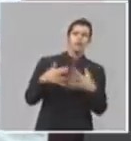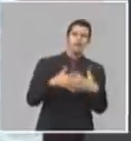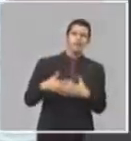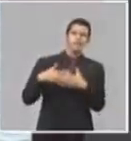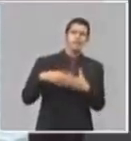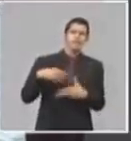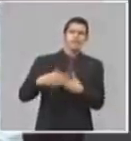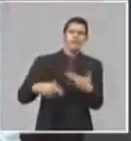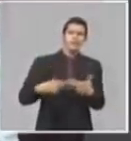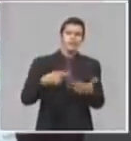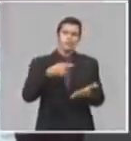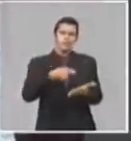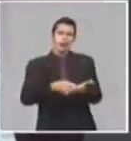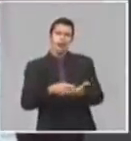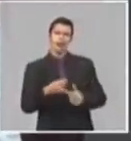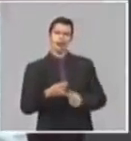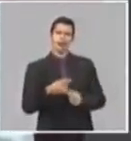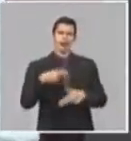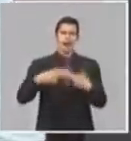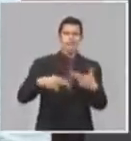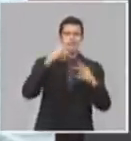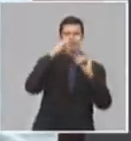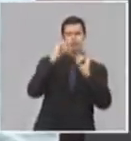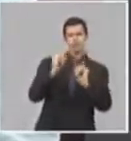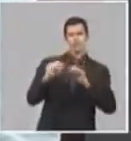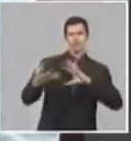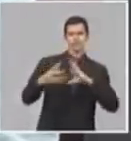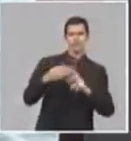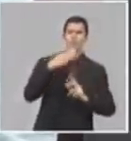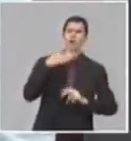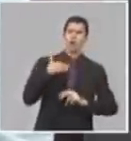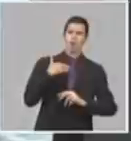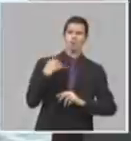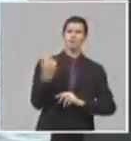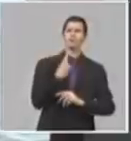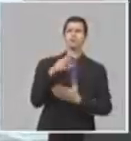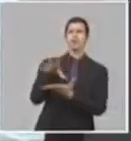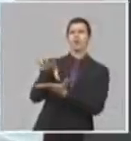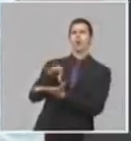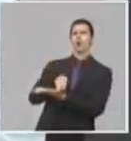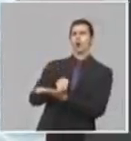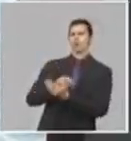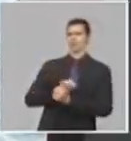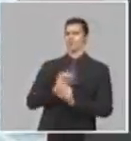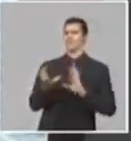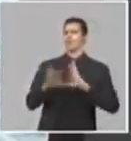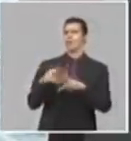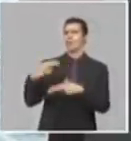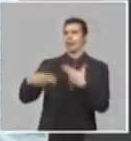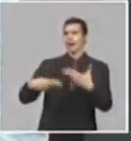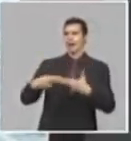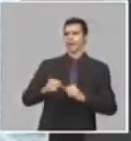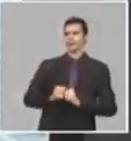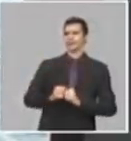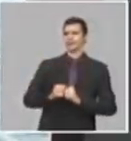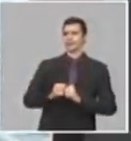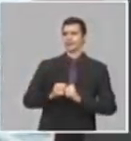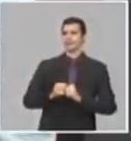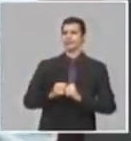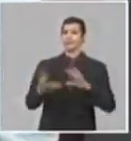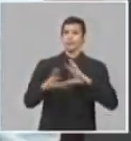creando nuevas herramientas más ajustadas a nuestra realidad y a la singularidad de nuestro